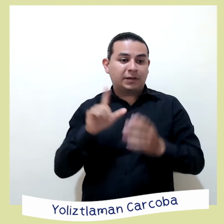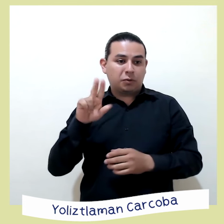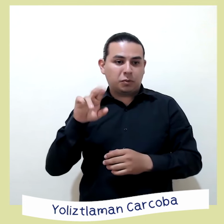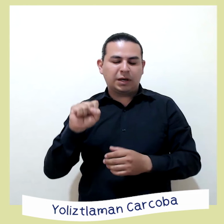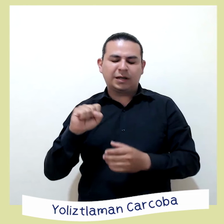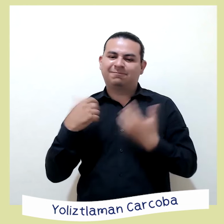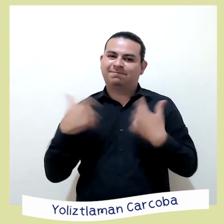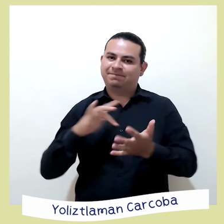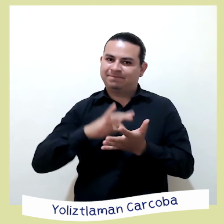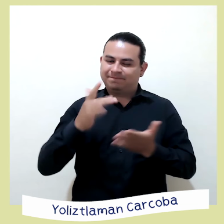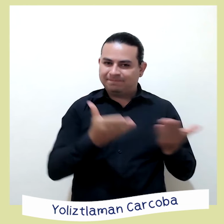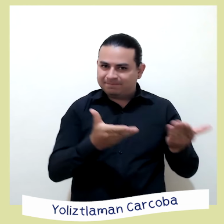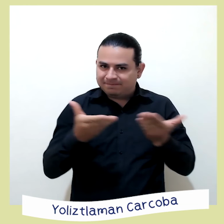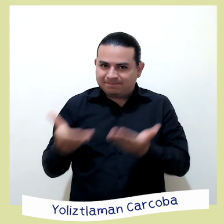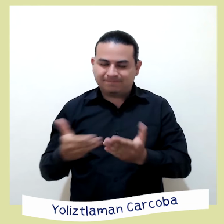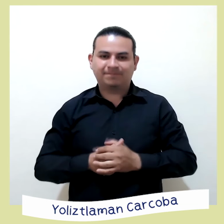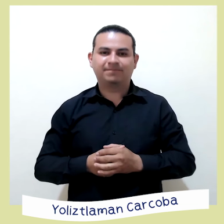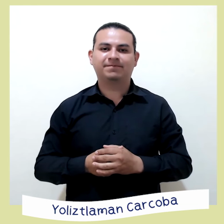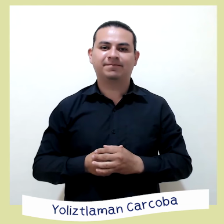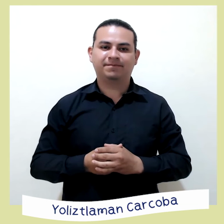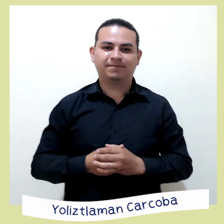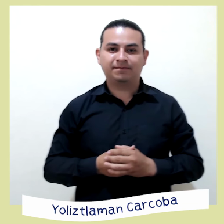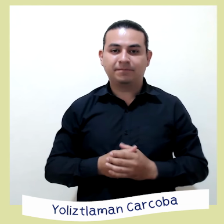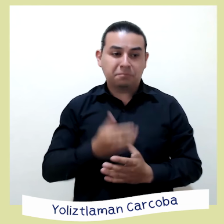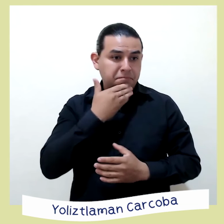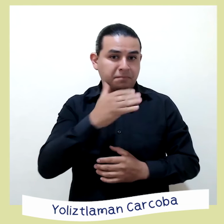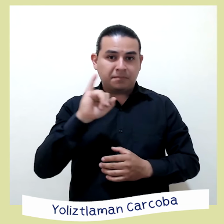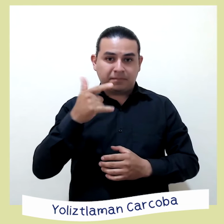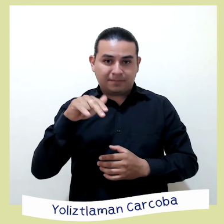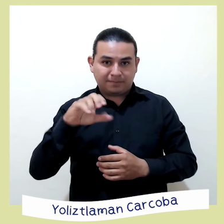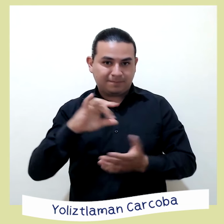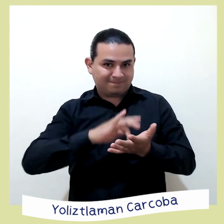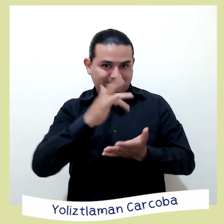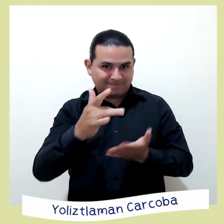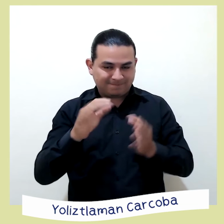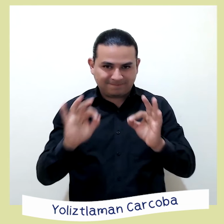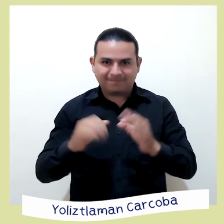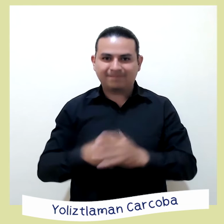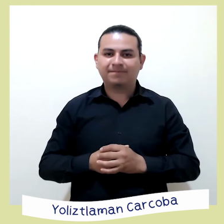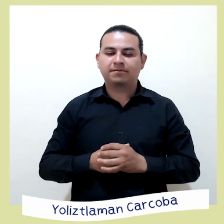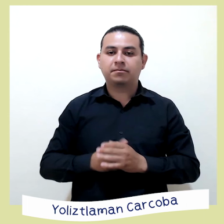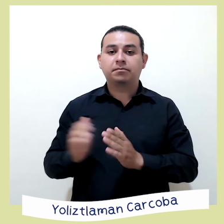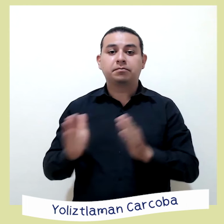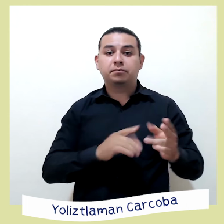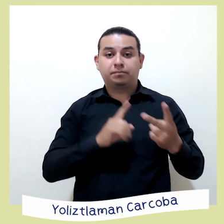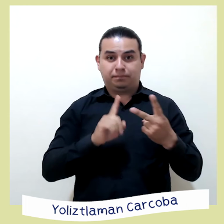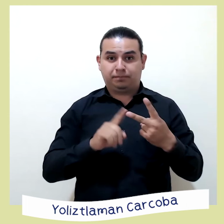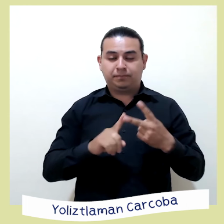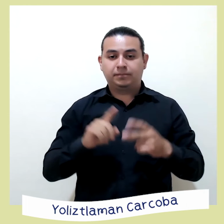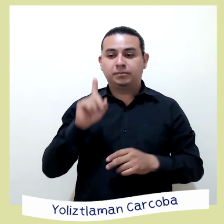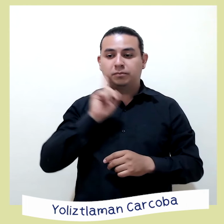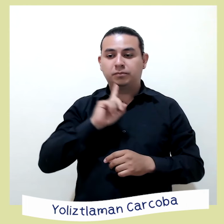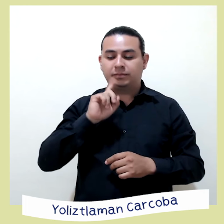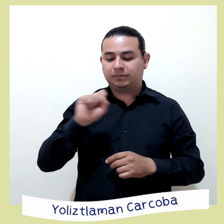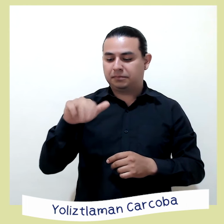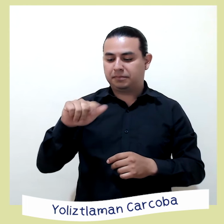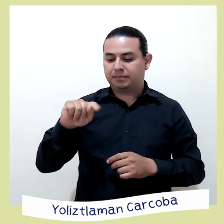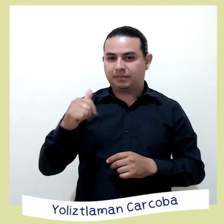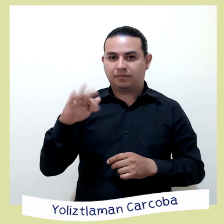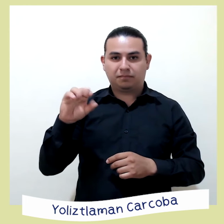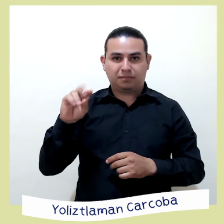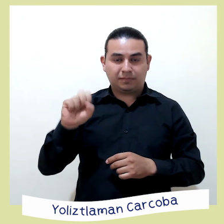de Francia. Es uno de los 50 líderes globales por el envejecimiento saludable de la OMS. Bienvenido, Luis,